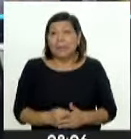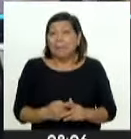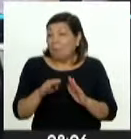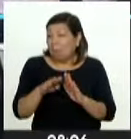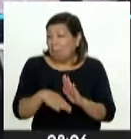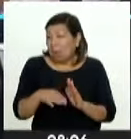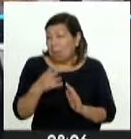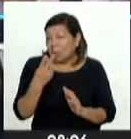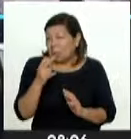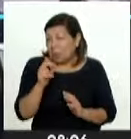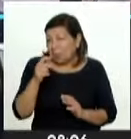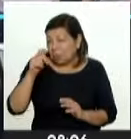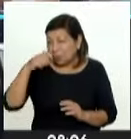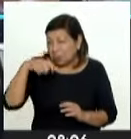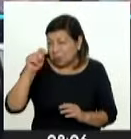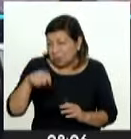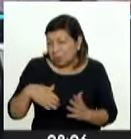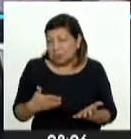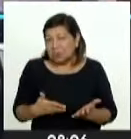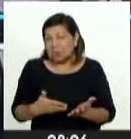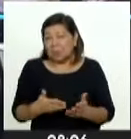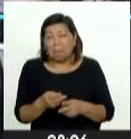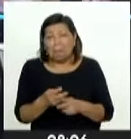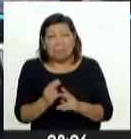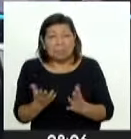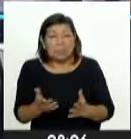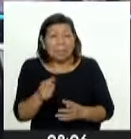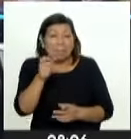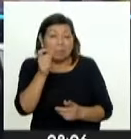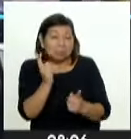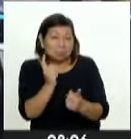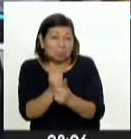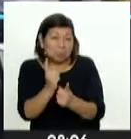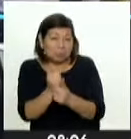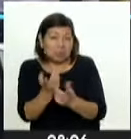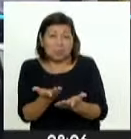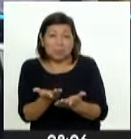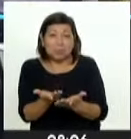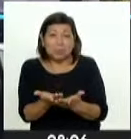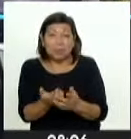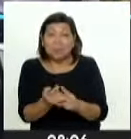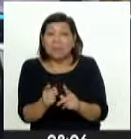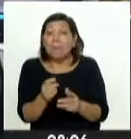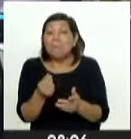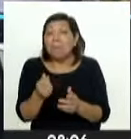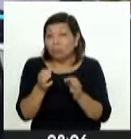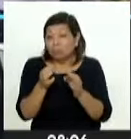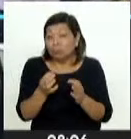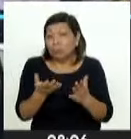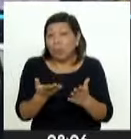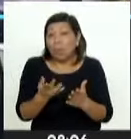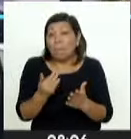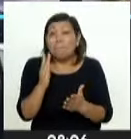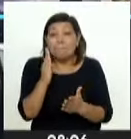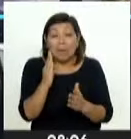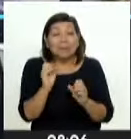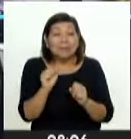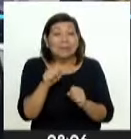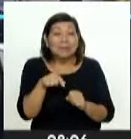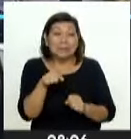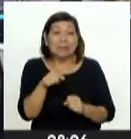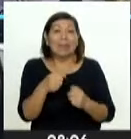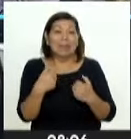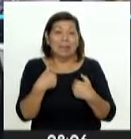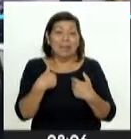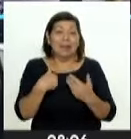Debajo de 20%, por ejemplo, para un préstamo personal, contra tu cuenta sola. Además, tienen el sueldo formalizado y bancarizado. O sea,